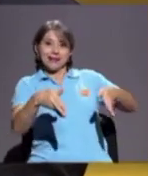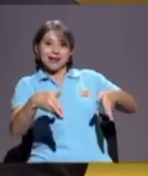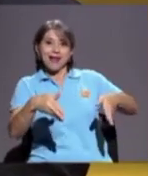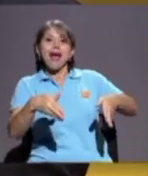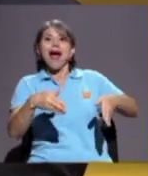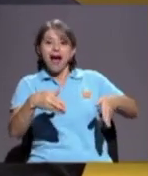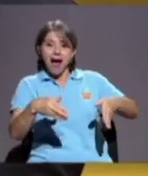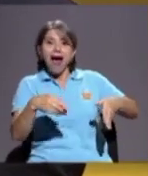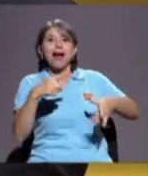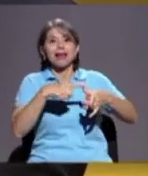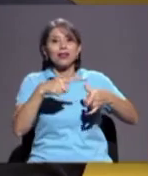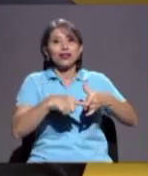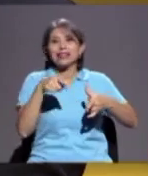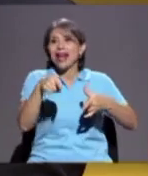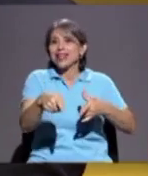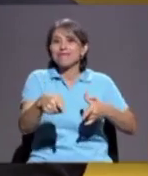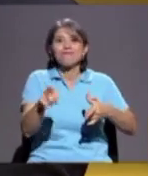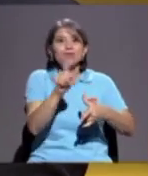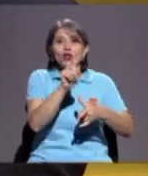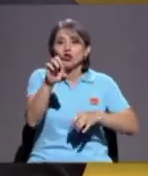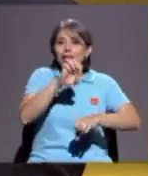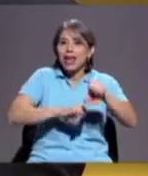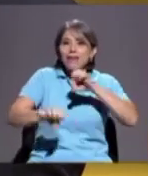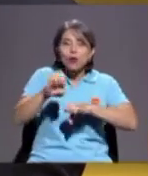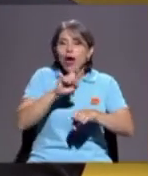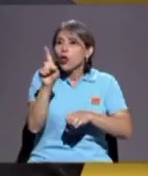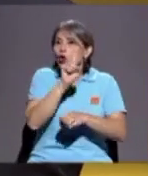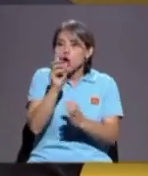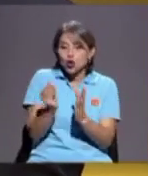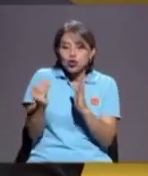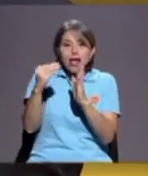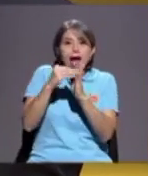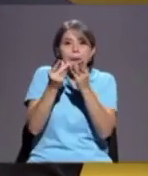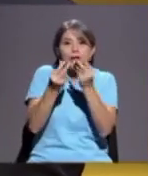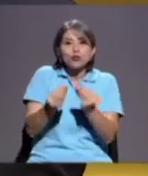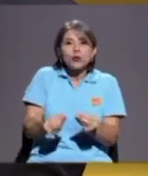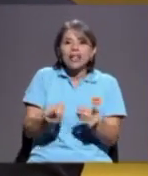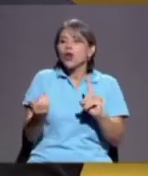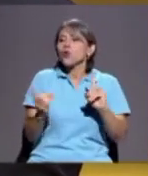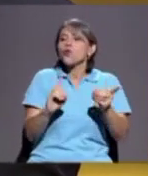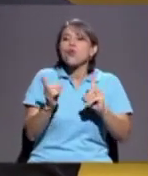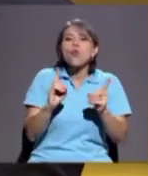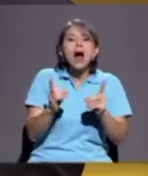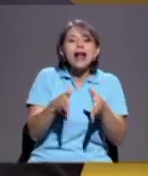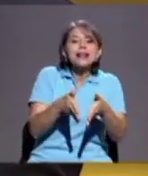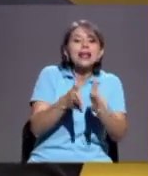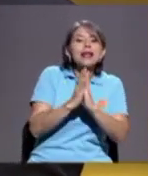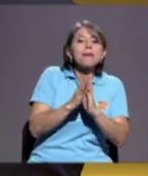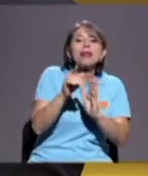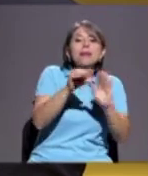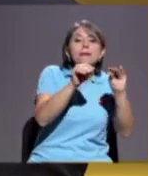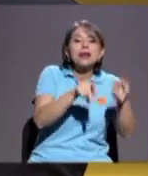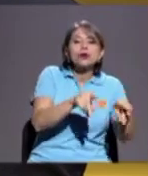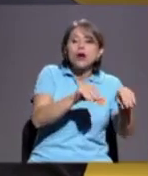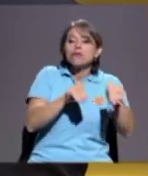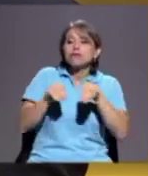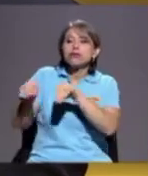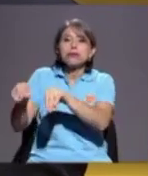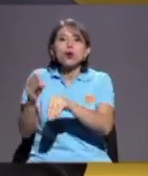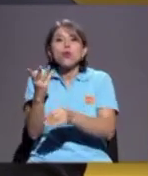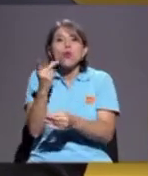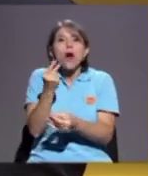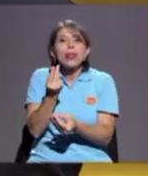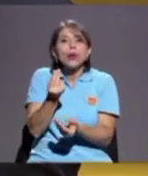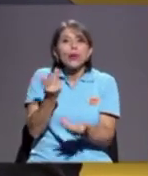y no se ha presupuestado adecuadamente cuáles son las expropiaciones que hay que hacer, cuánto cuestan, ¿verdad? Sino que muchas veces el